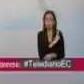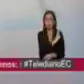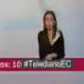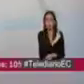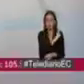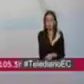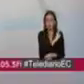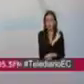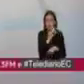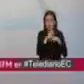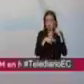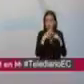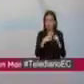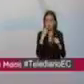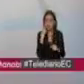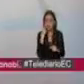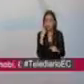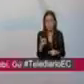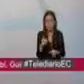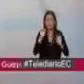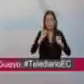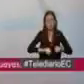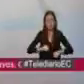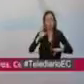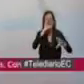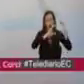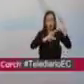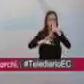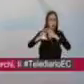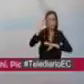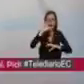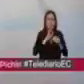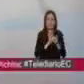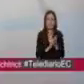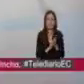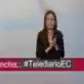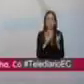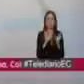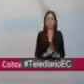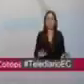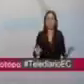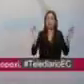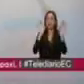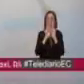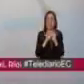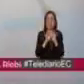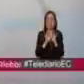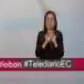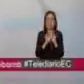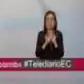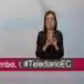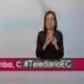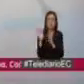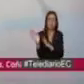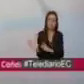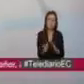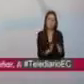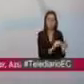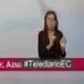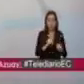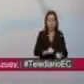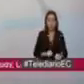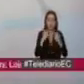das cuenta que realmente hay espacio para que busquen algo eficiencia programas hay un contexto importante quizá en otro momento podemos darnos el lujo de